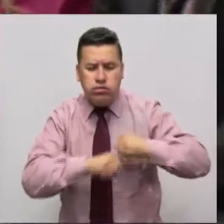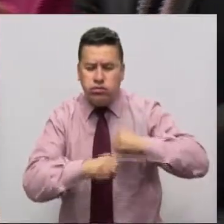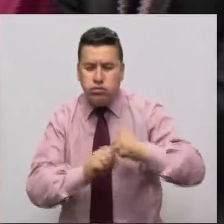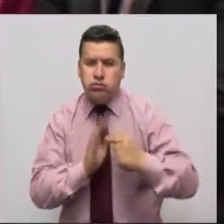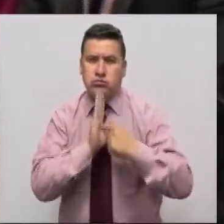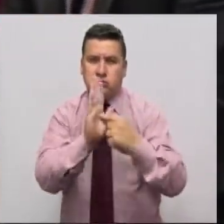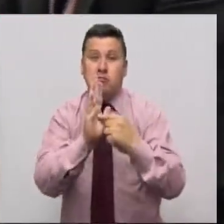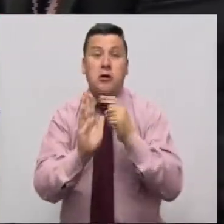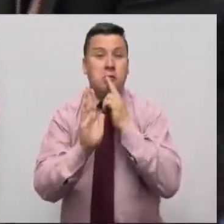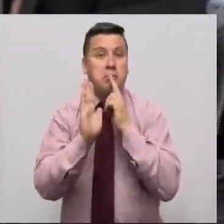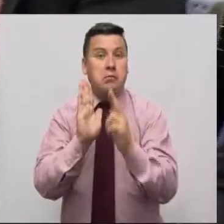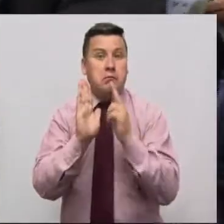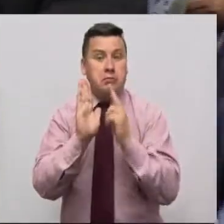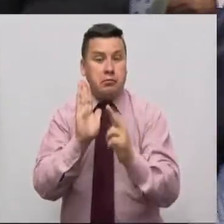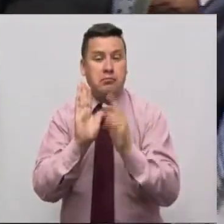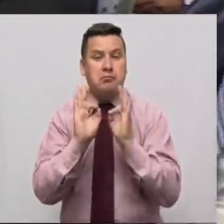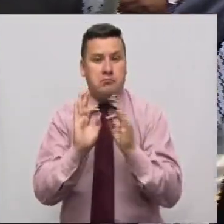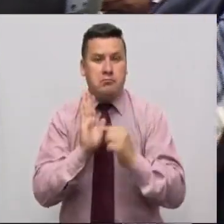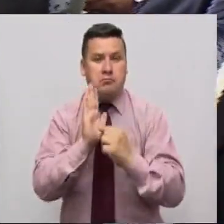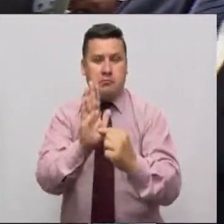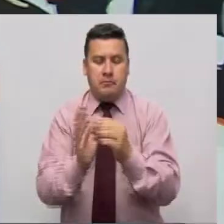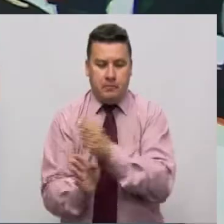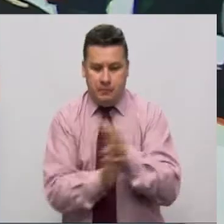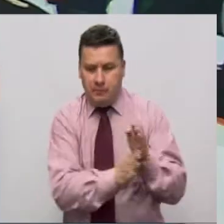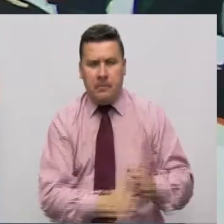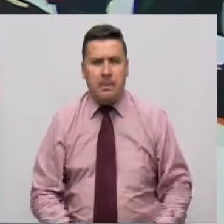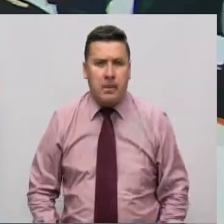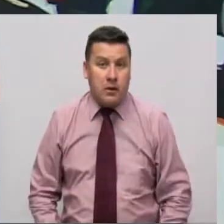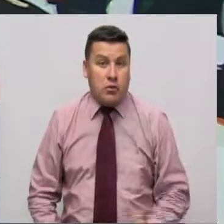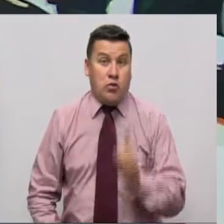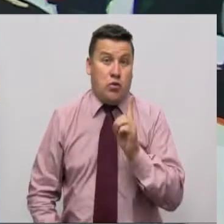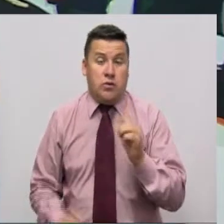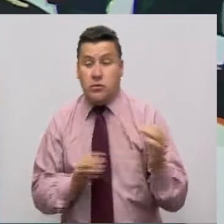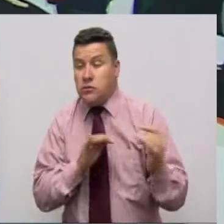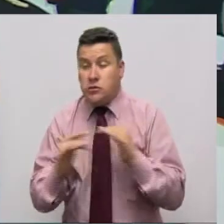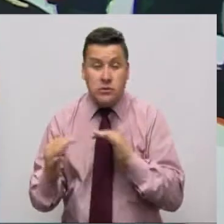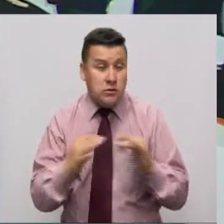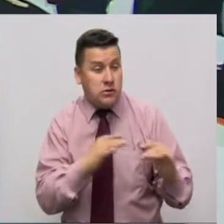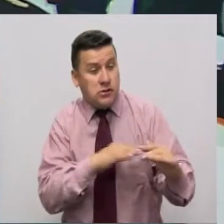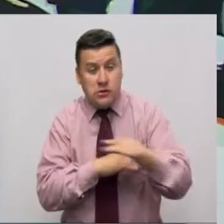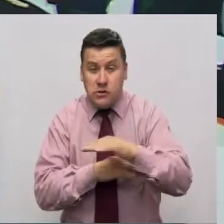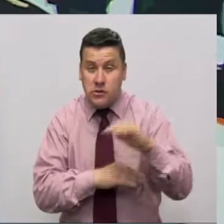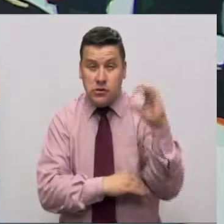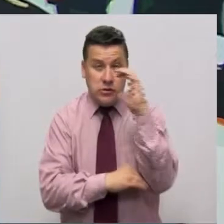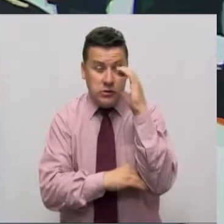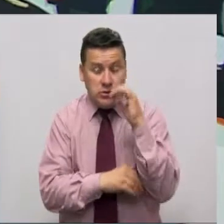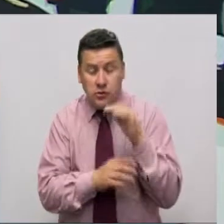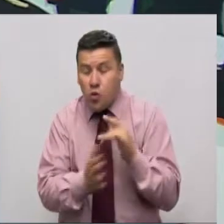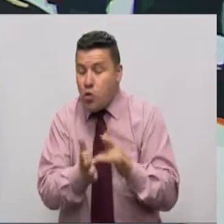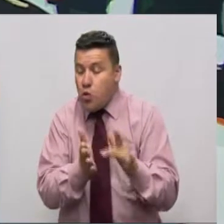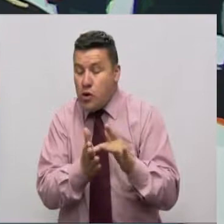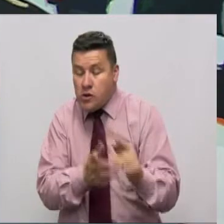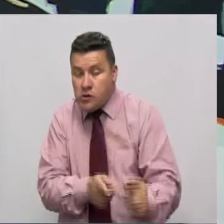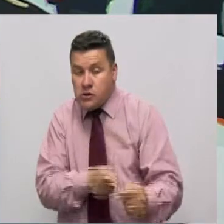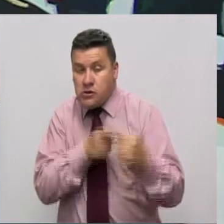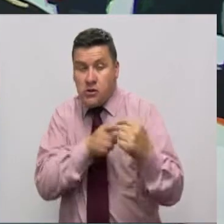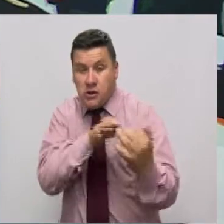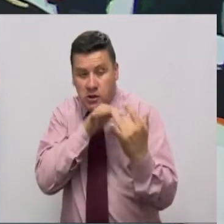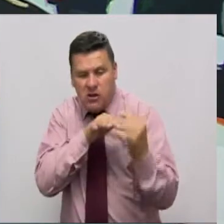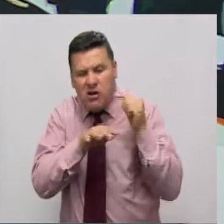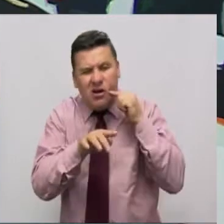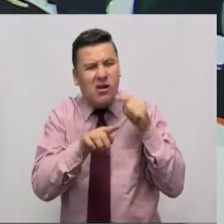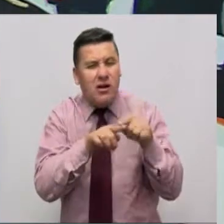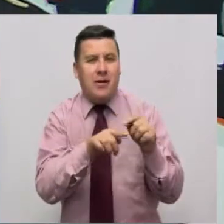de gestión con resultados. La única guerra que vale la pena dar hoy en el país y que es urgente